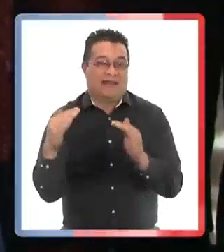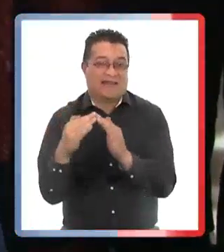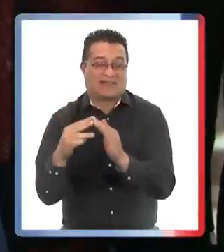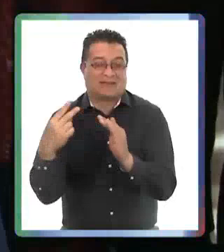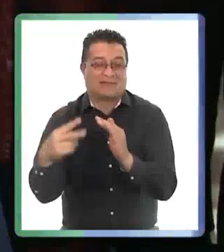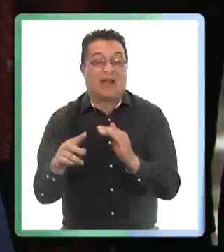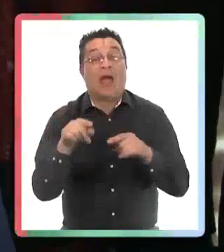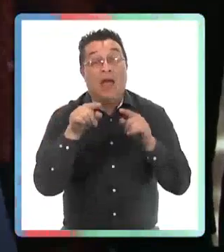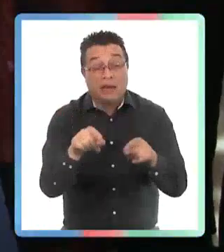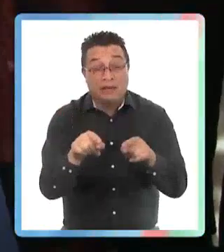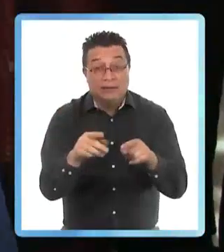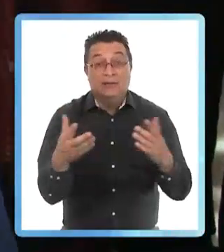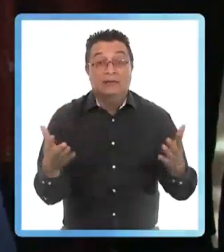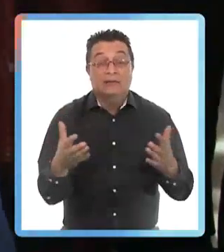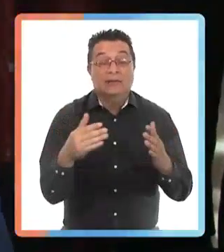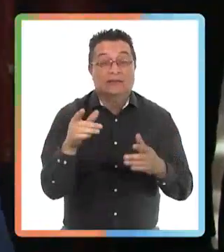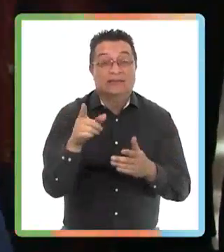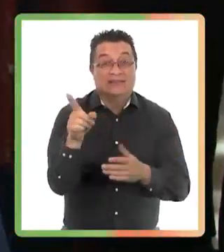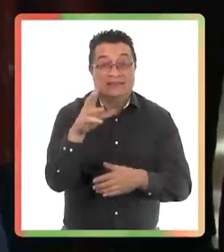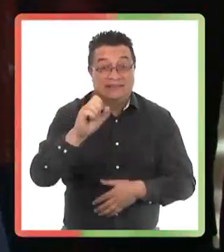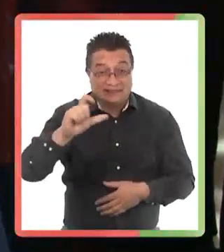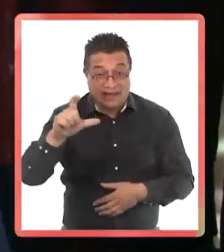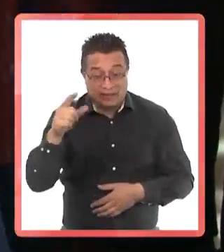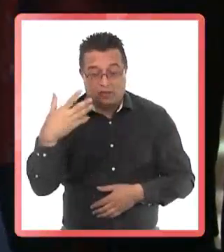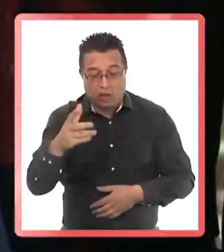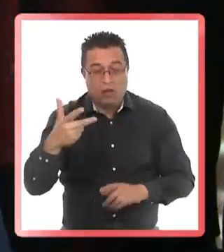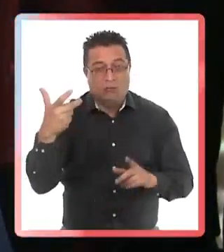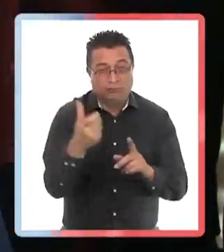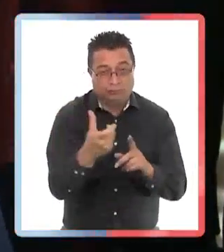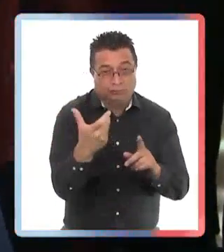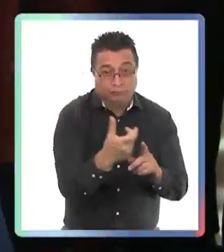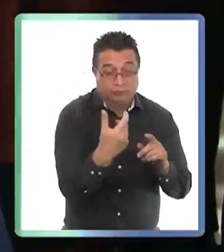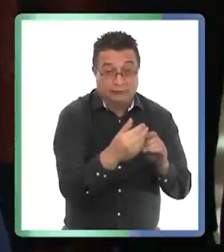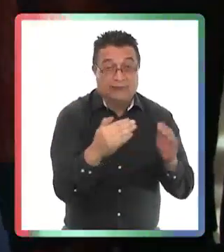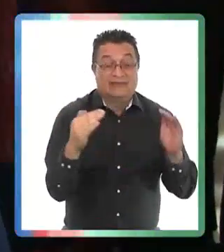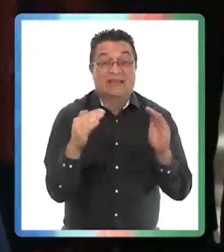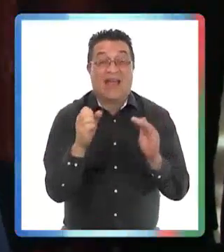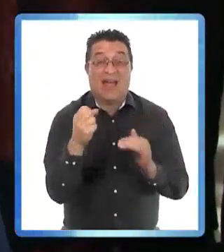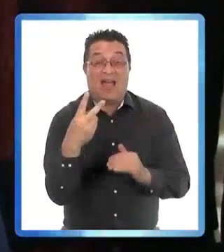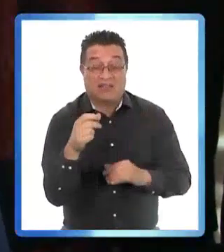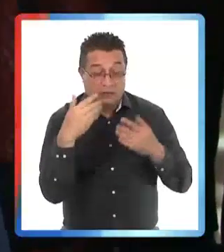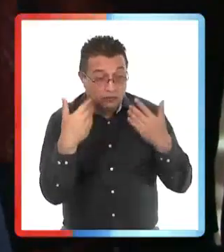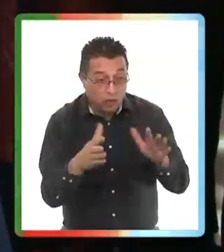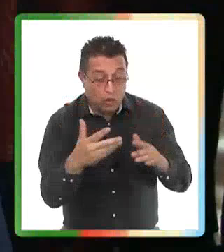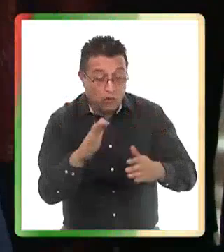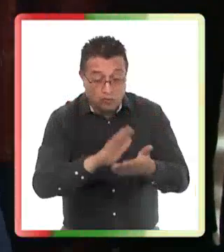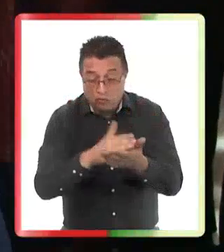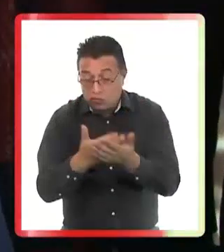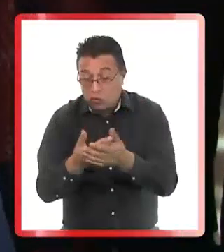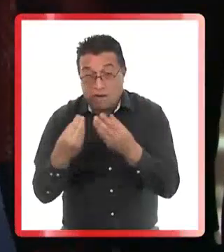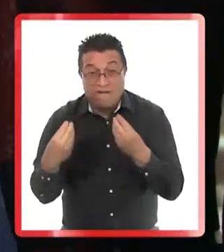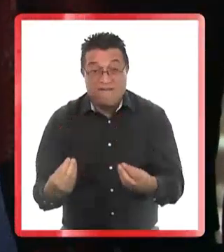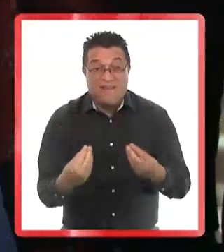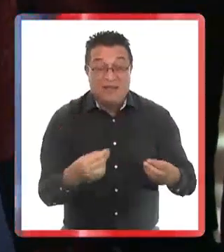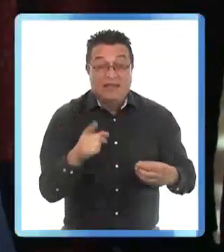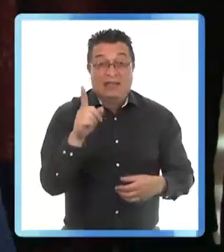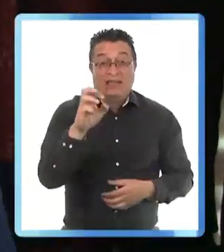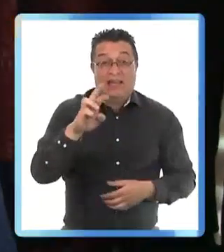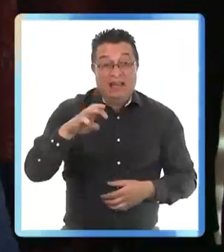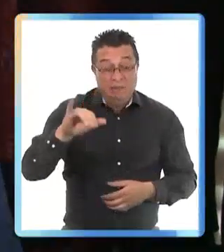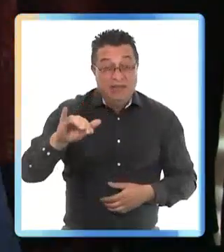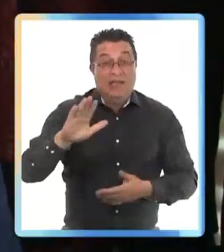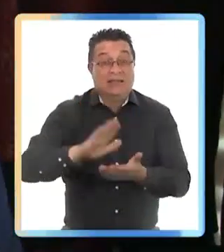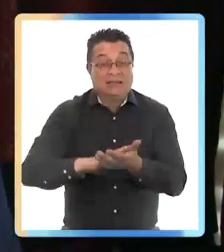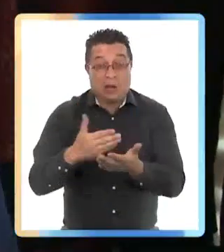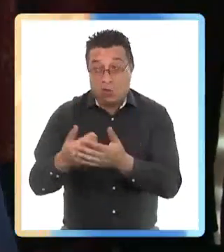¿Ya? Entonces, ¿qué hace la Seremi de Salud? Una vez que el Servicio Agrícola y Ganadero ha hecho el sacrificio de las aves, ha hecho la sanitización,